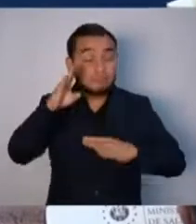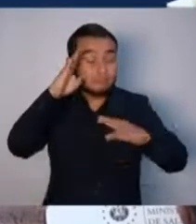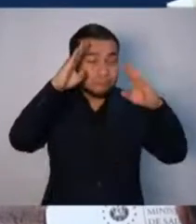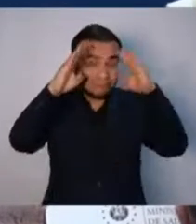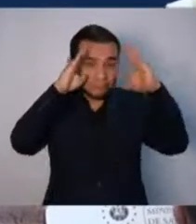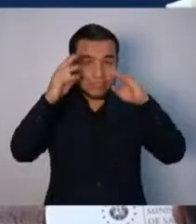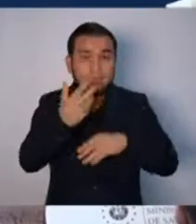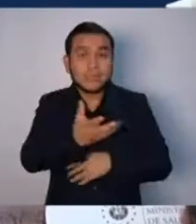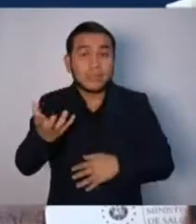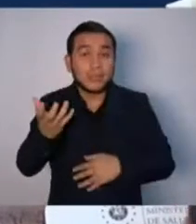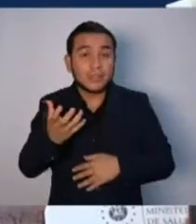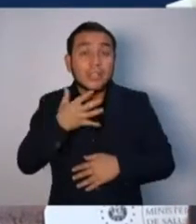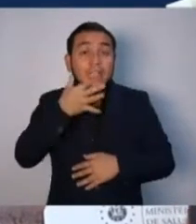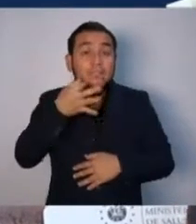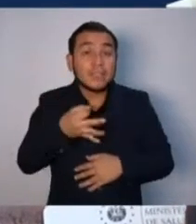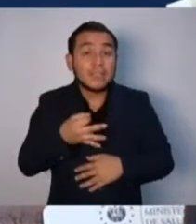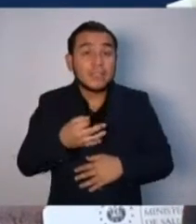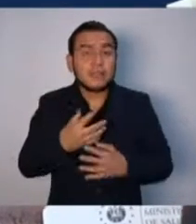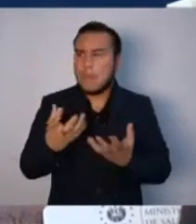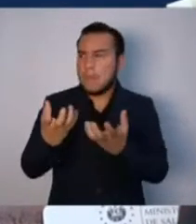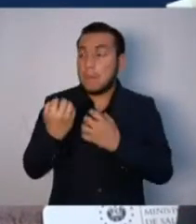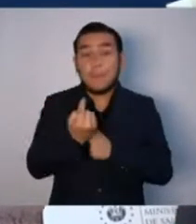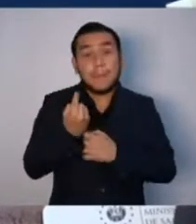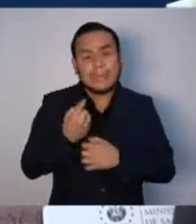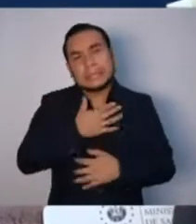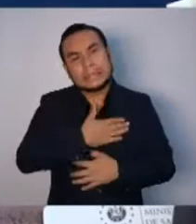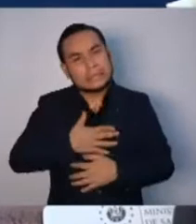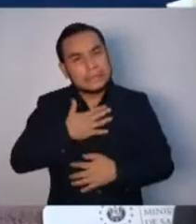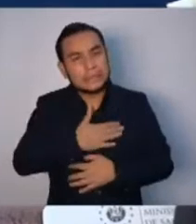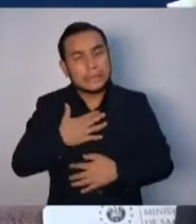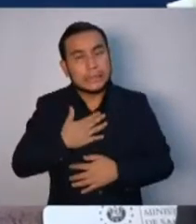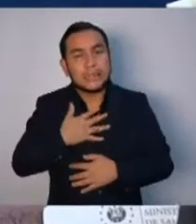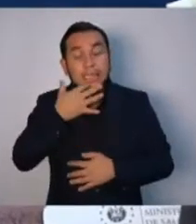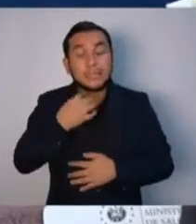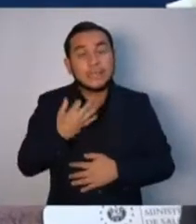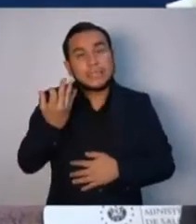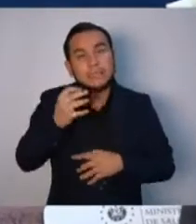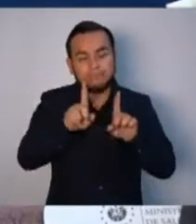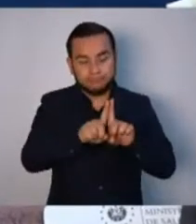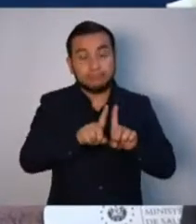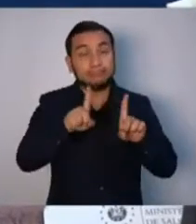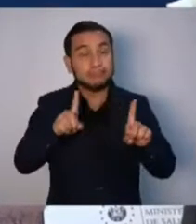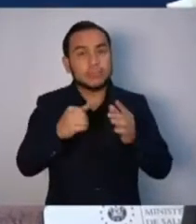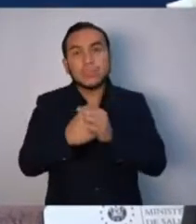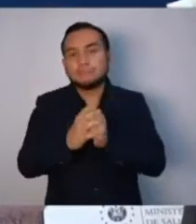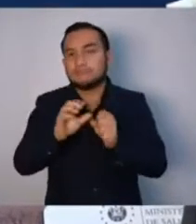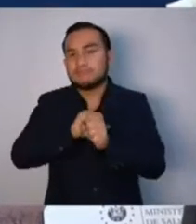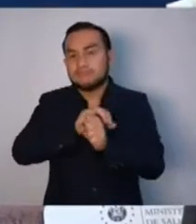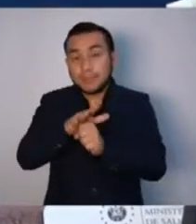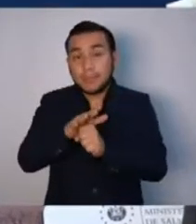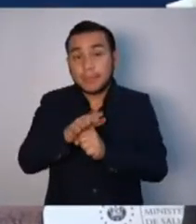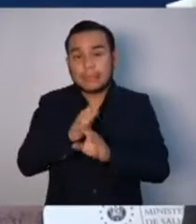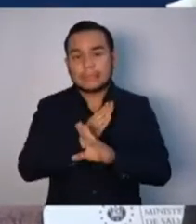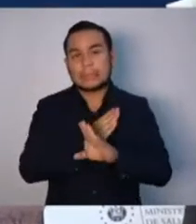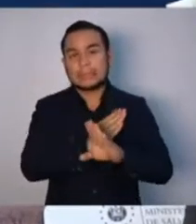me ha gustado que cupiera más gente pero lamentablemente hay que guardar el distanciamiento social y procurar no